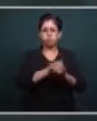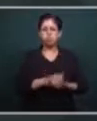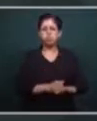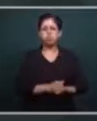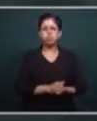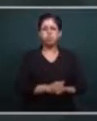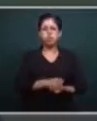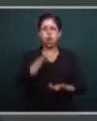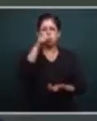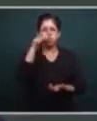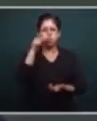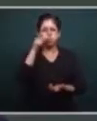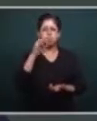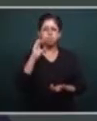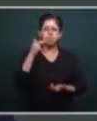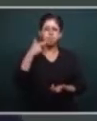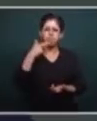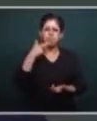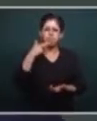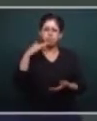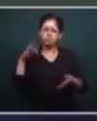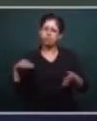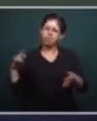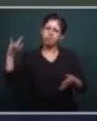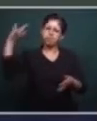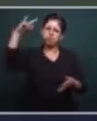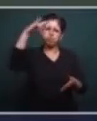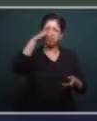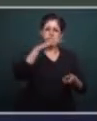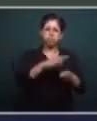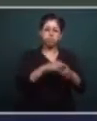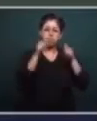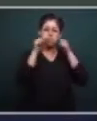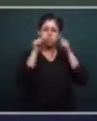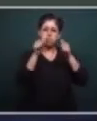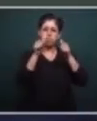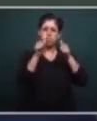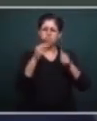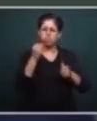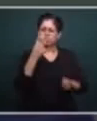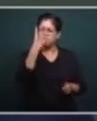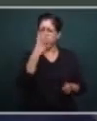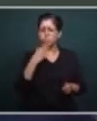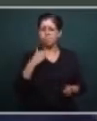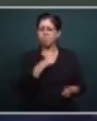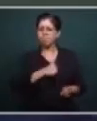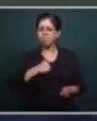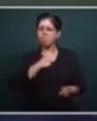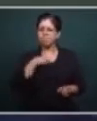atender personalmente este lamentable suceso.